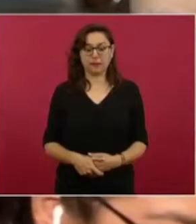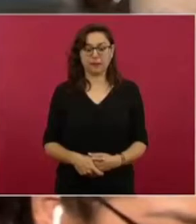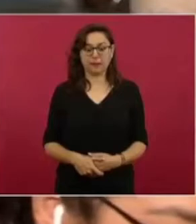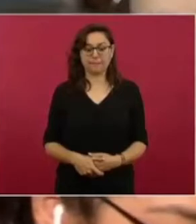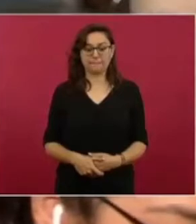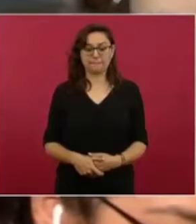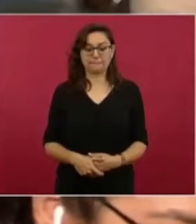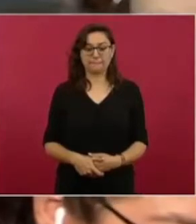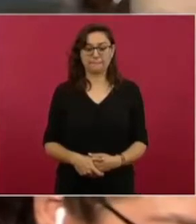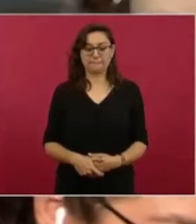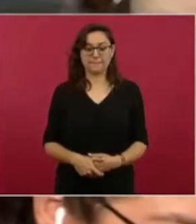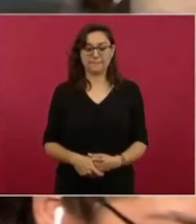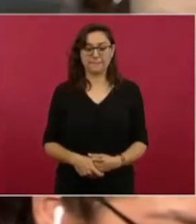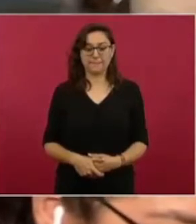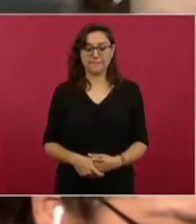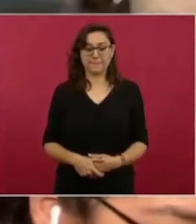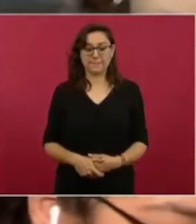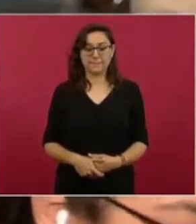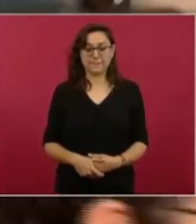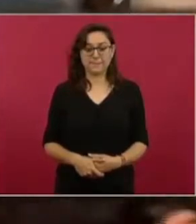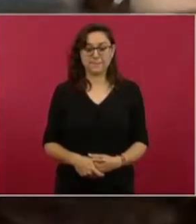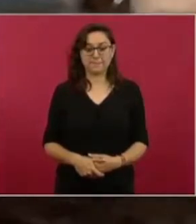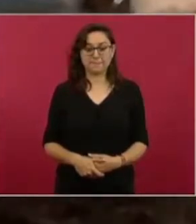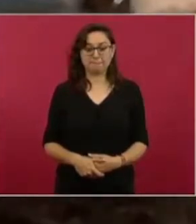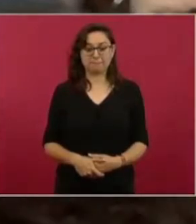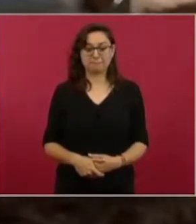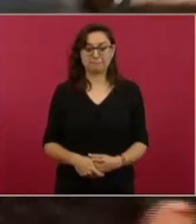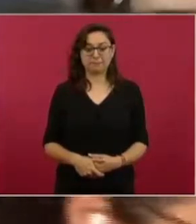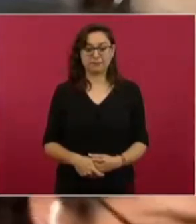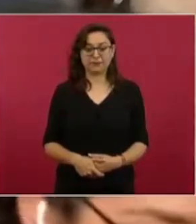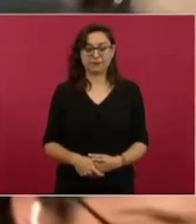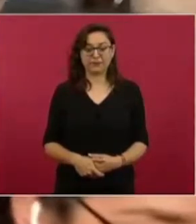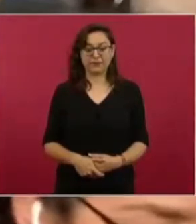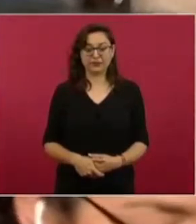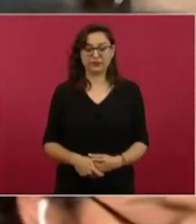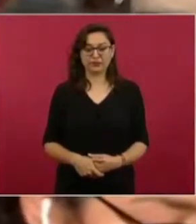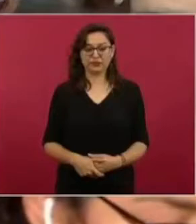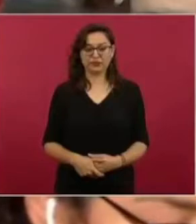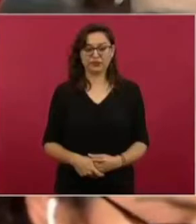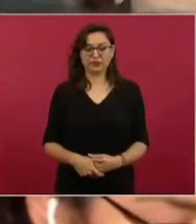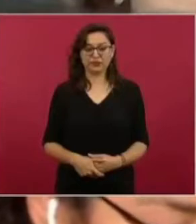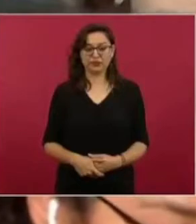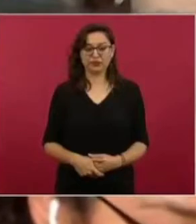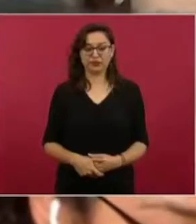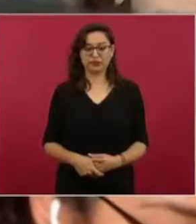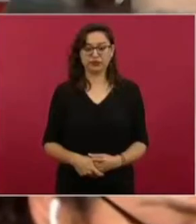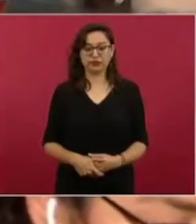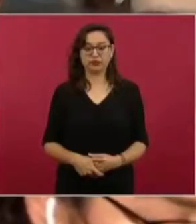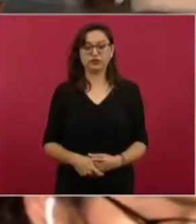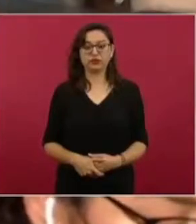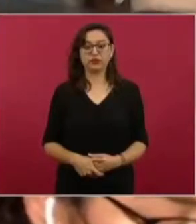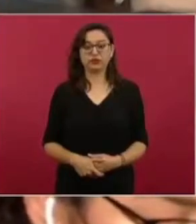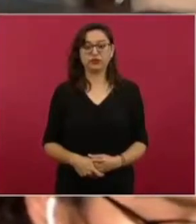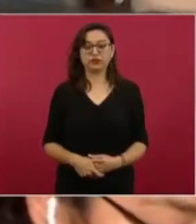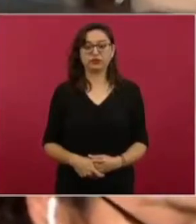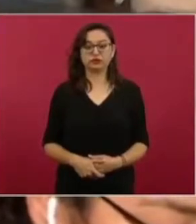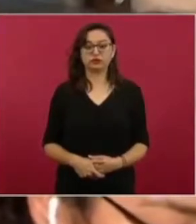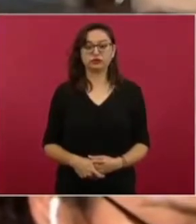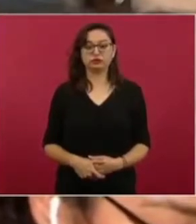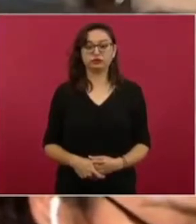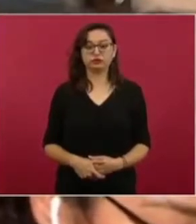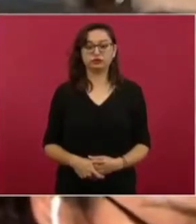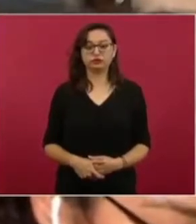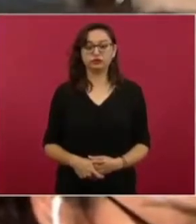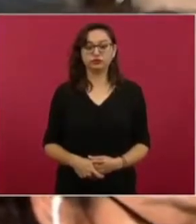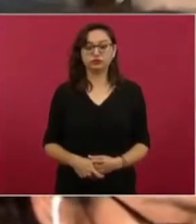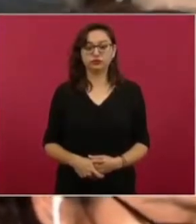la partera también. Sí. O sea, es un problema que precisamente deriva de esta Dirección de Medicina Tradicional, que no